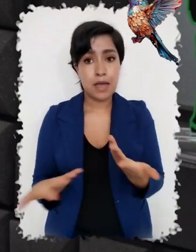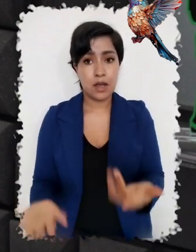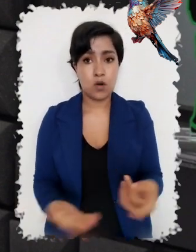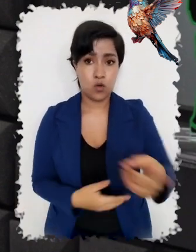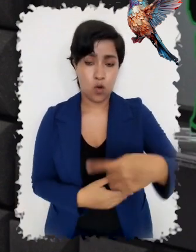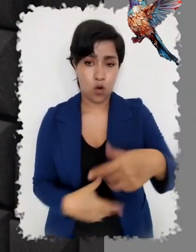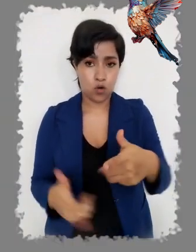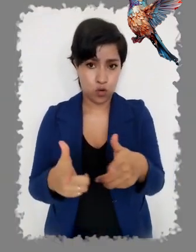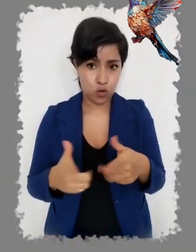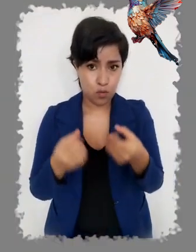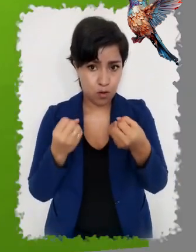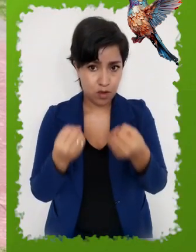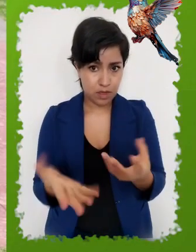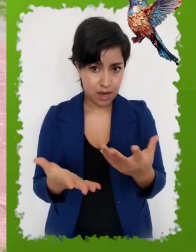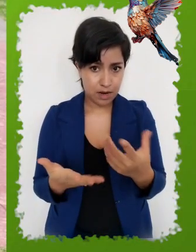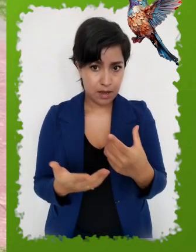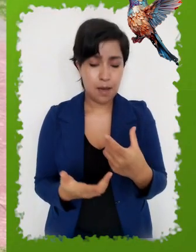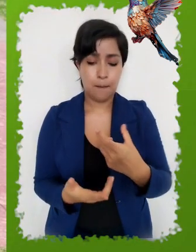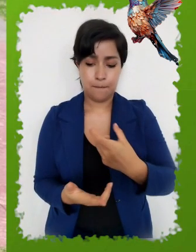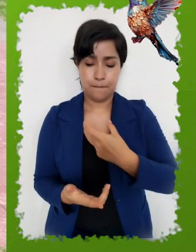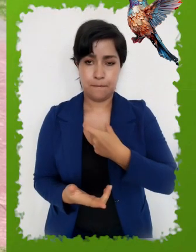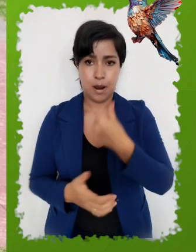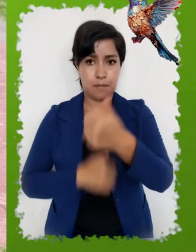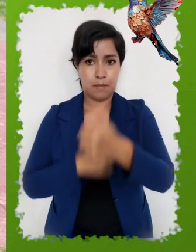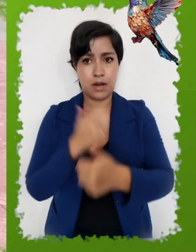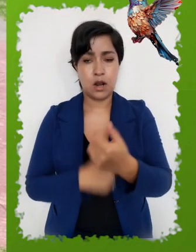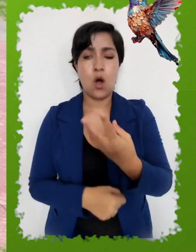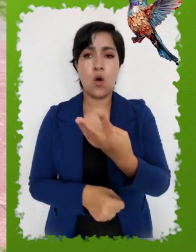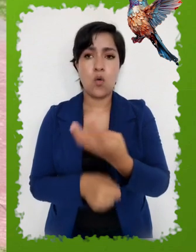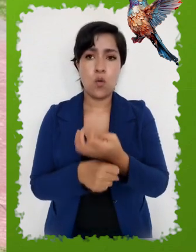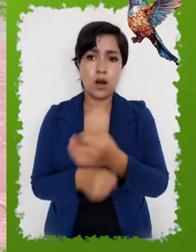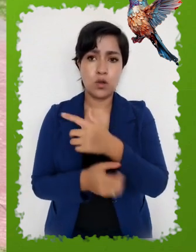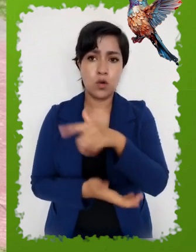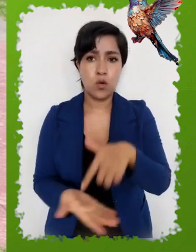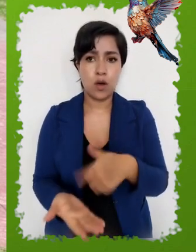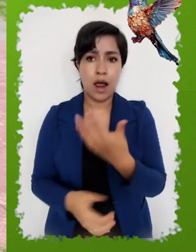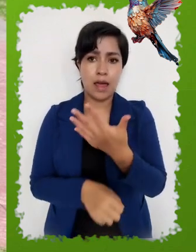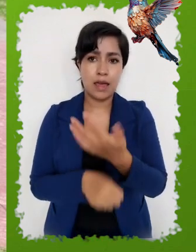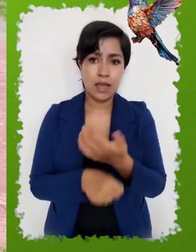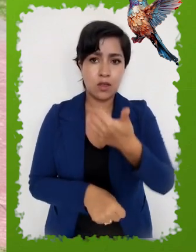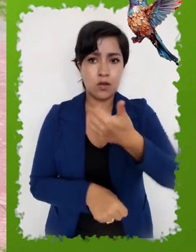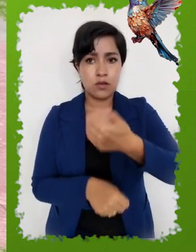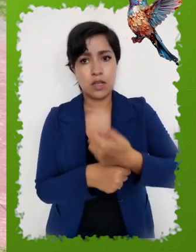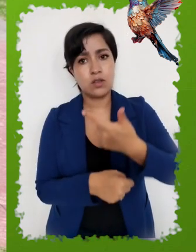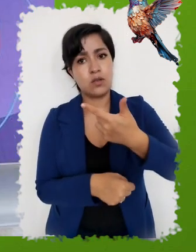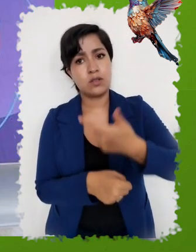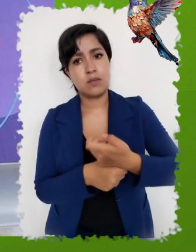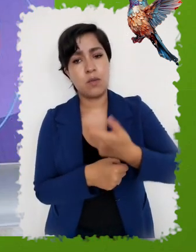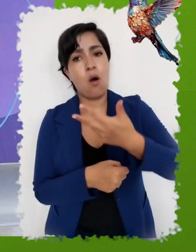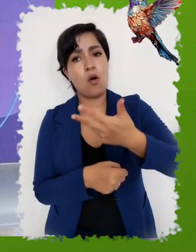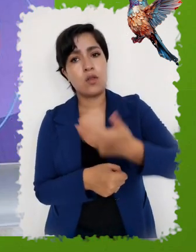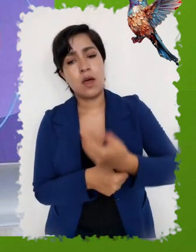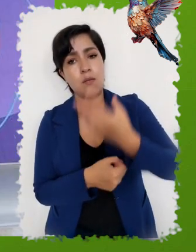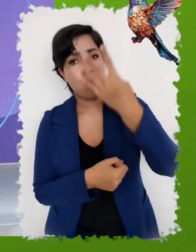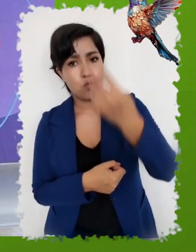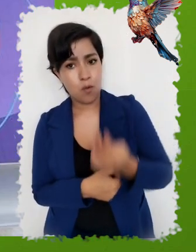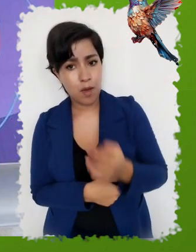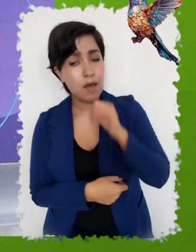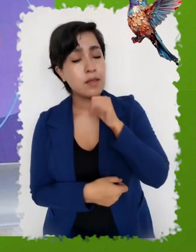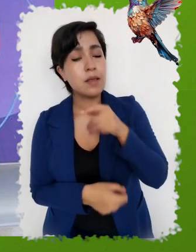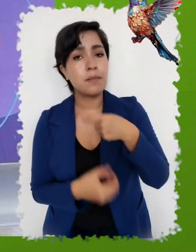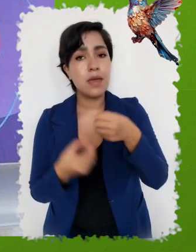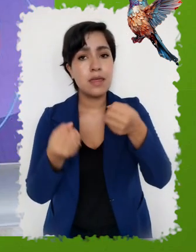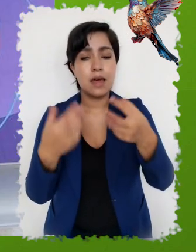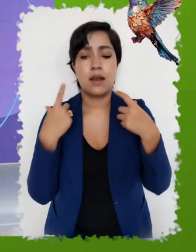medallas de participación Entonces el cuarto lugar El quinto lugar sexto lugar y hasta octavo lugar les dan listones